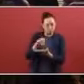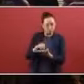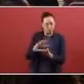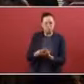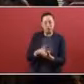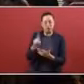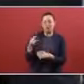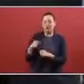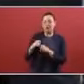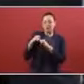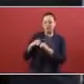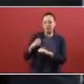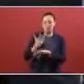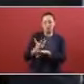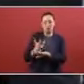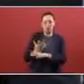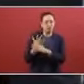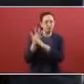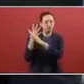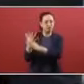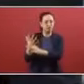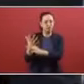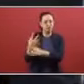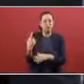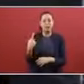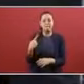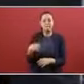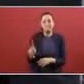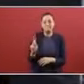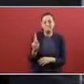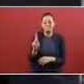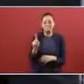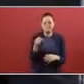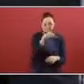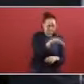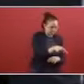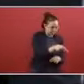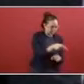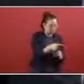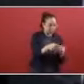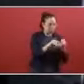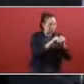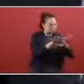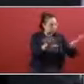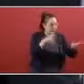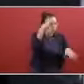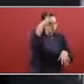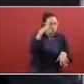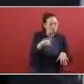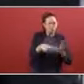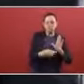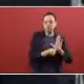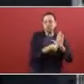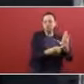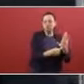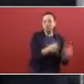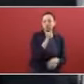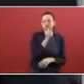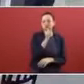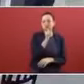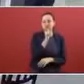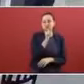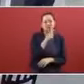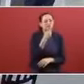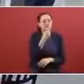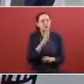las autoridades estadounidenses. Sin embargo, no está reportado en su declaración patrimonial. Él argumentó que es propiedad ahora de